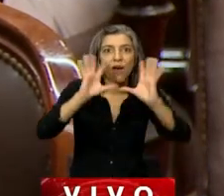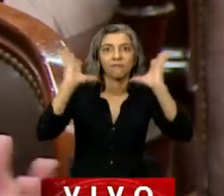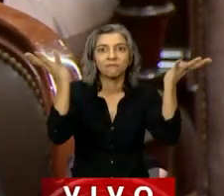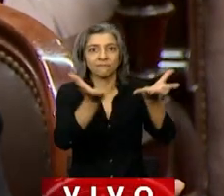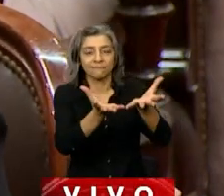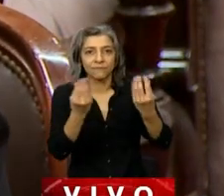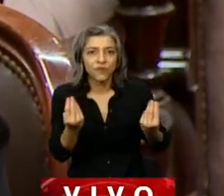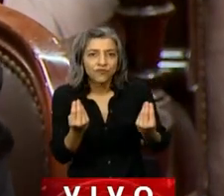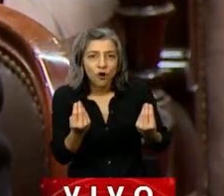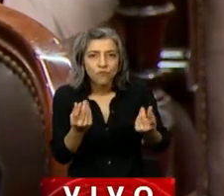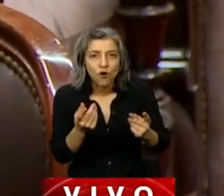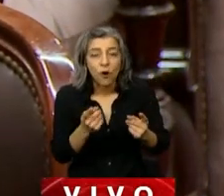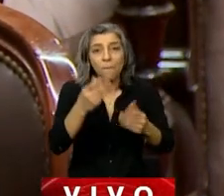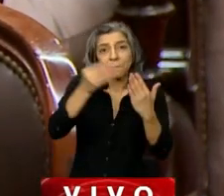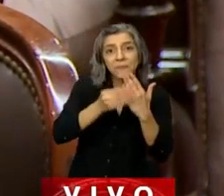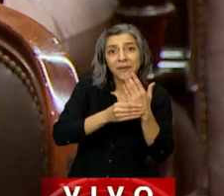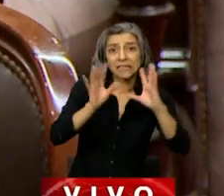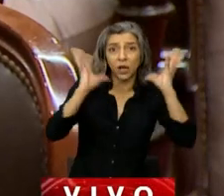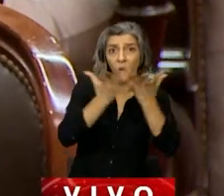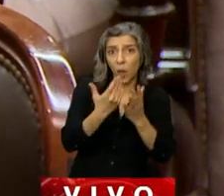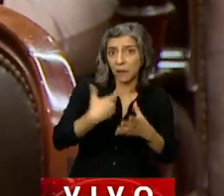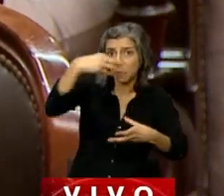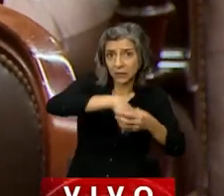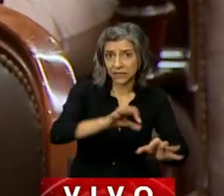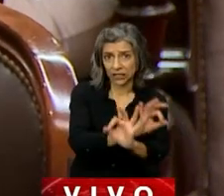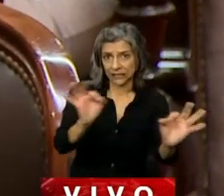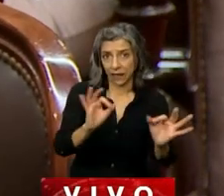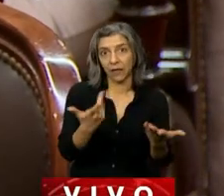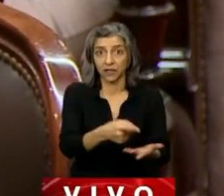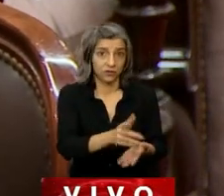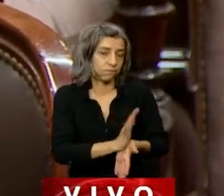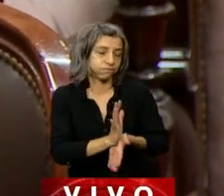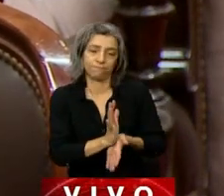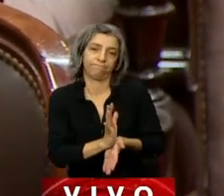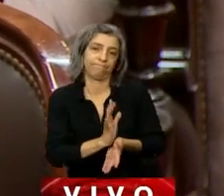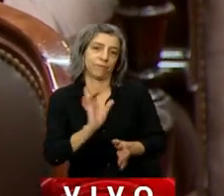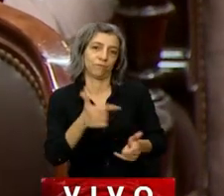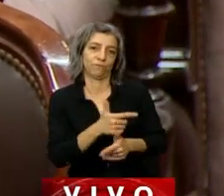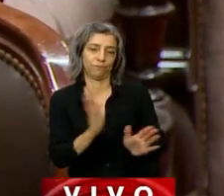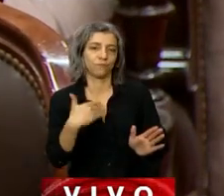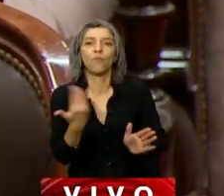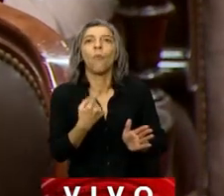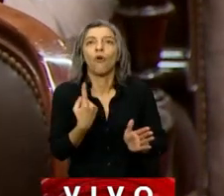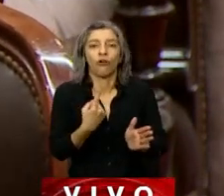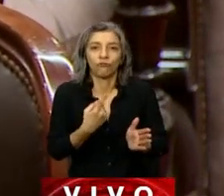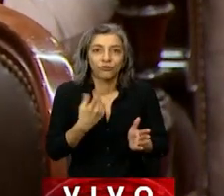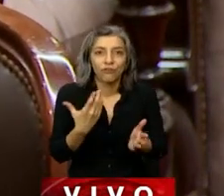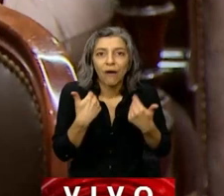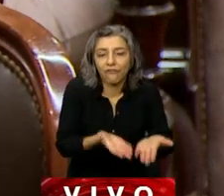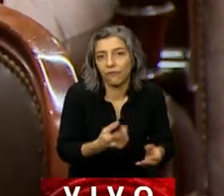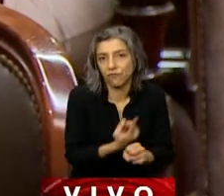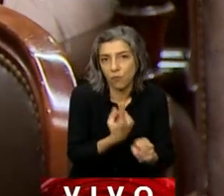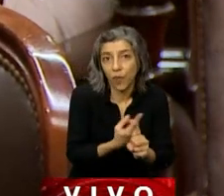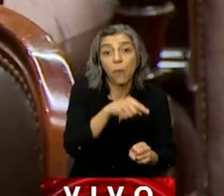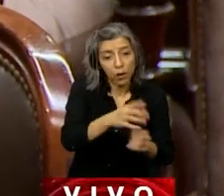área con la participación directa del Ministerio de Ambiente. Injustificable. En este proyecto, en cambio, los únicos que sí